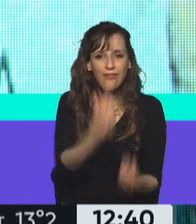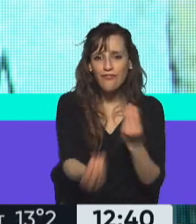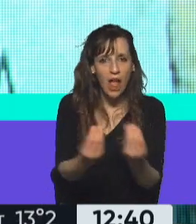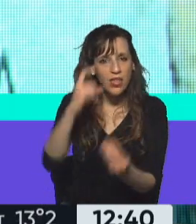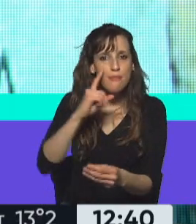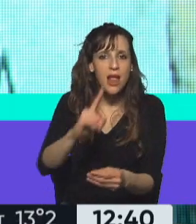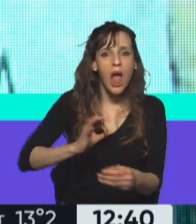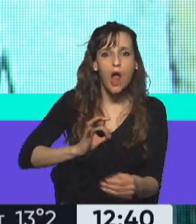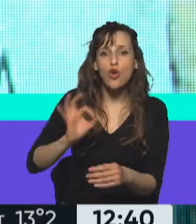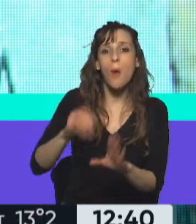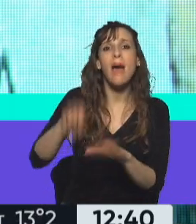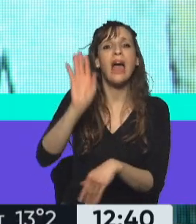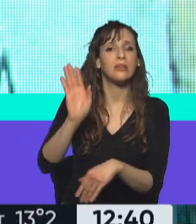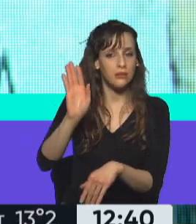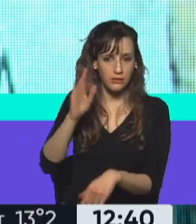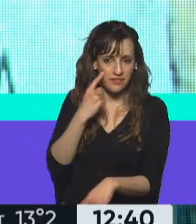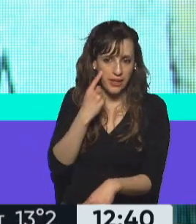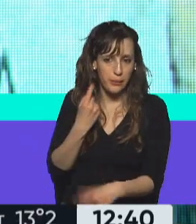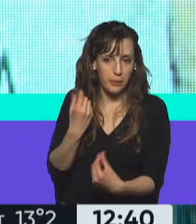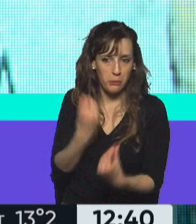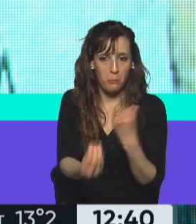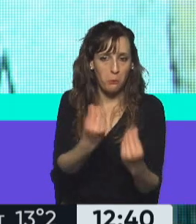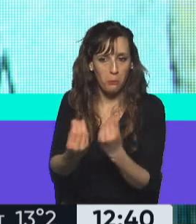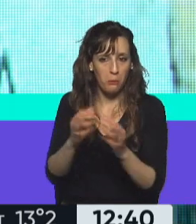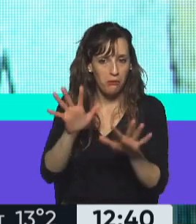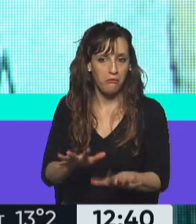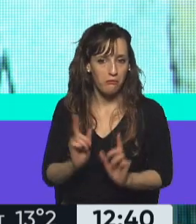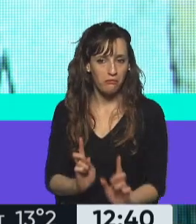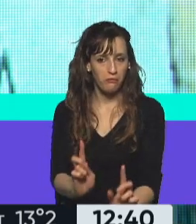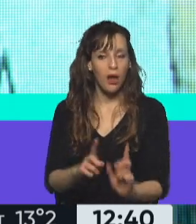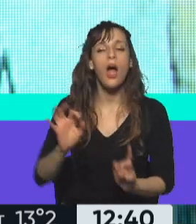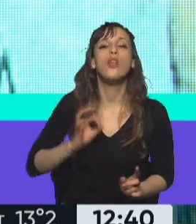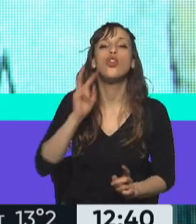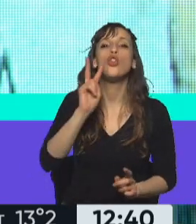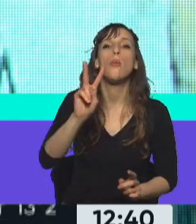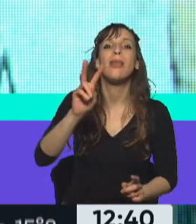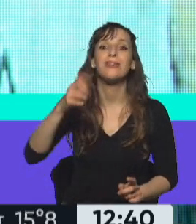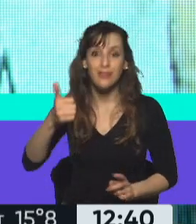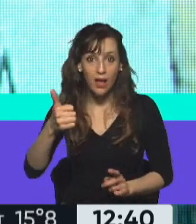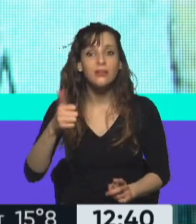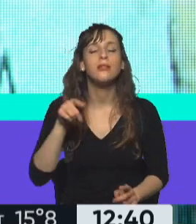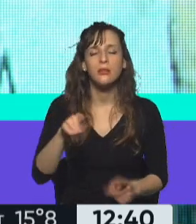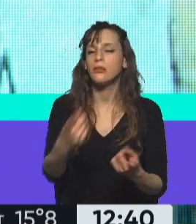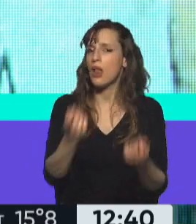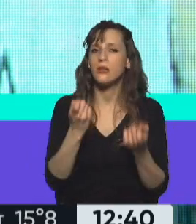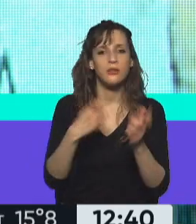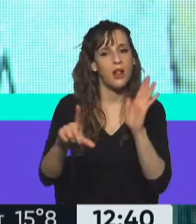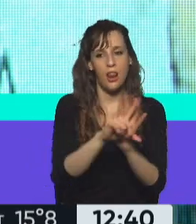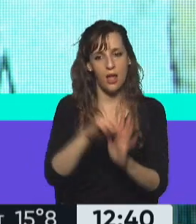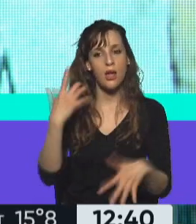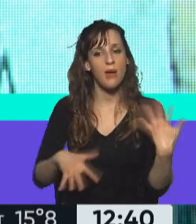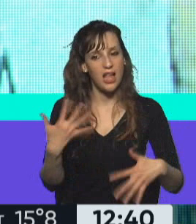10.000 años o más a veces, ¿no? Así que en el año 2006 fue necesario sancionar una ley de